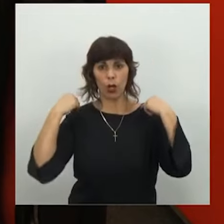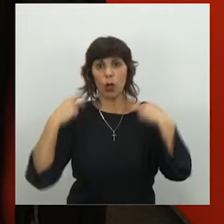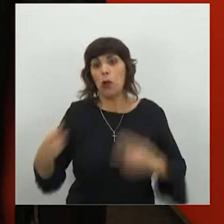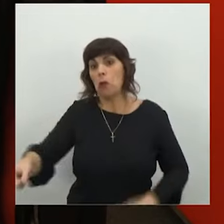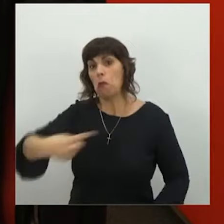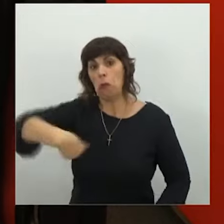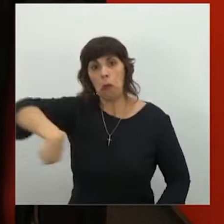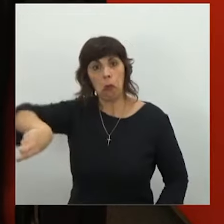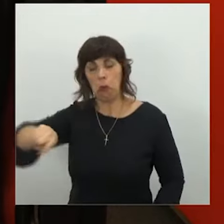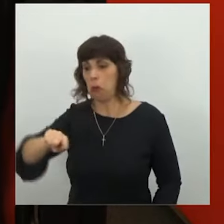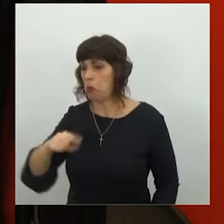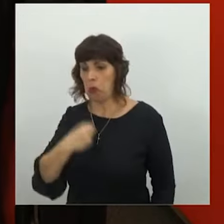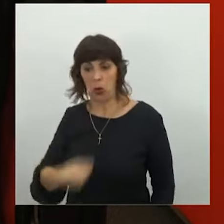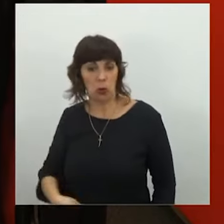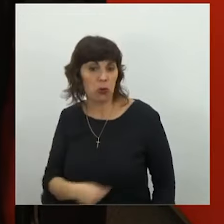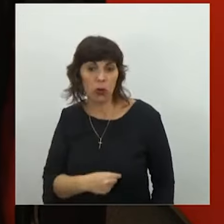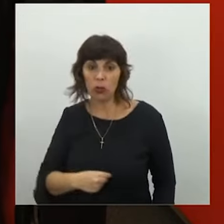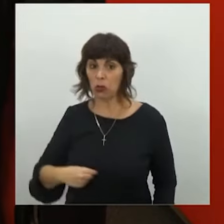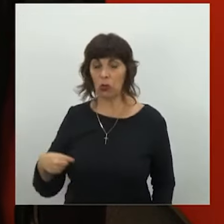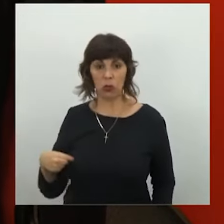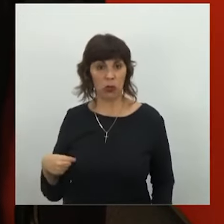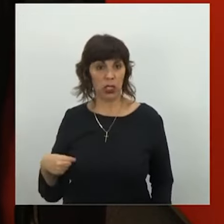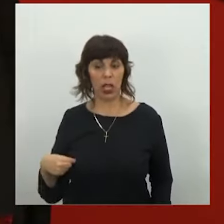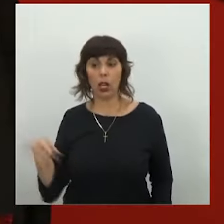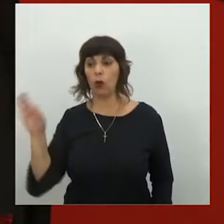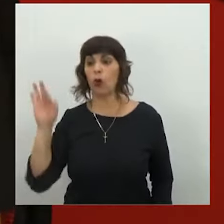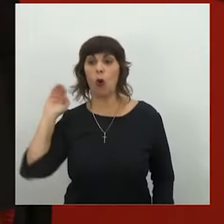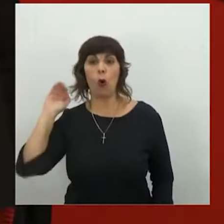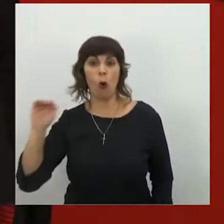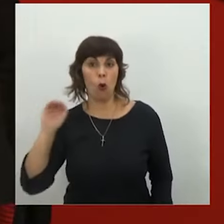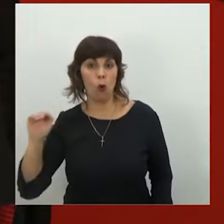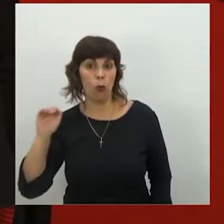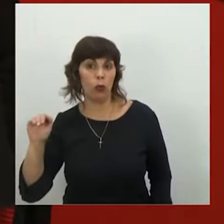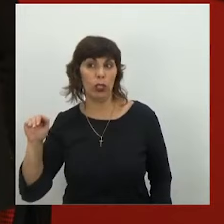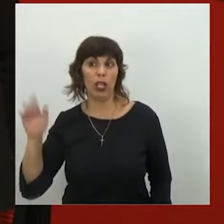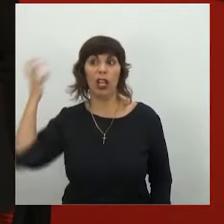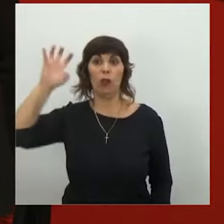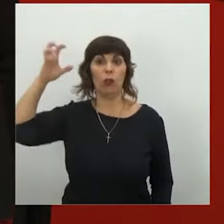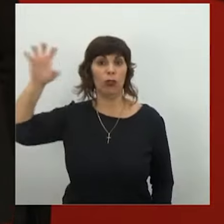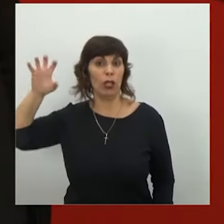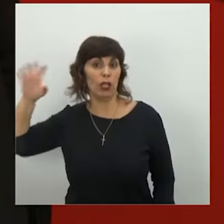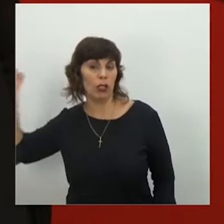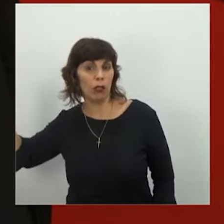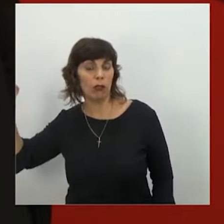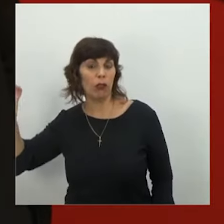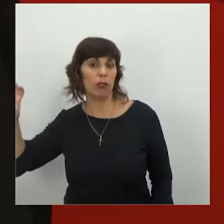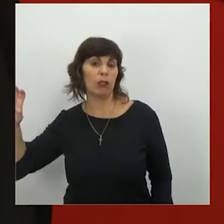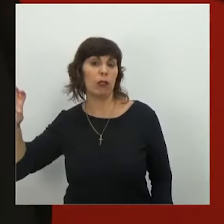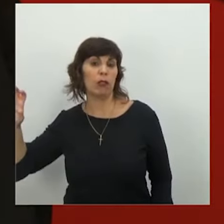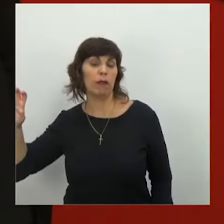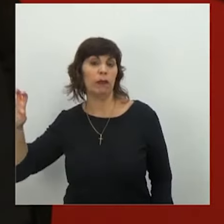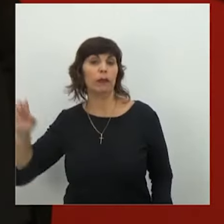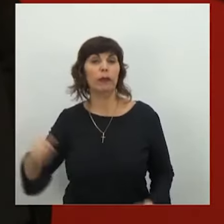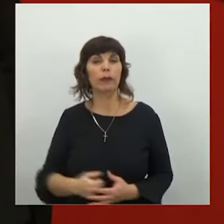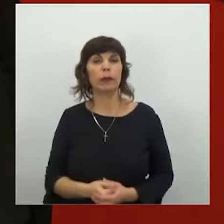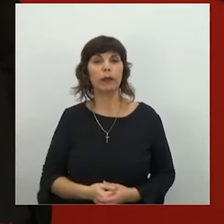Nosotros, como la Biblia nos llama, gentiles de las naciones, paganos, dicen los